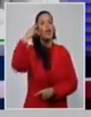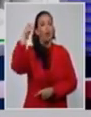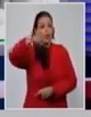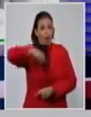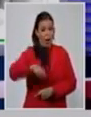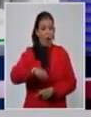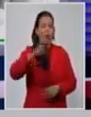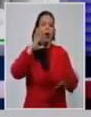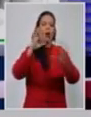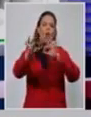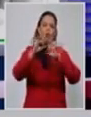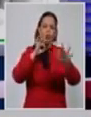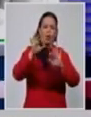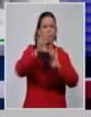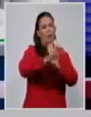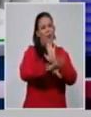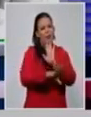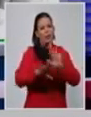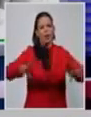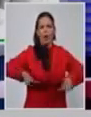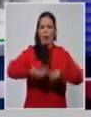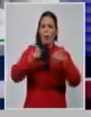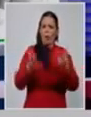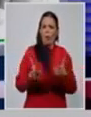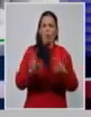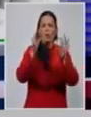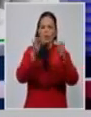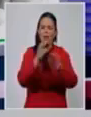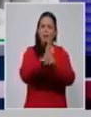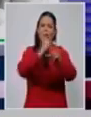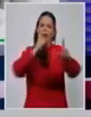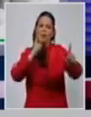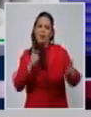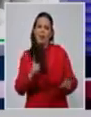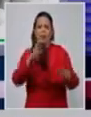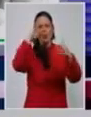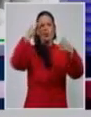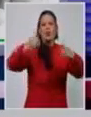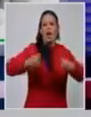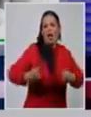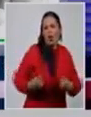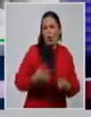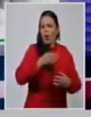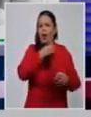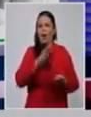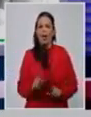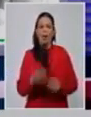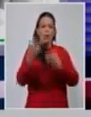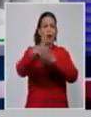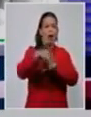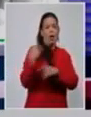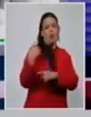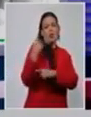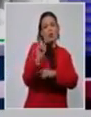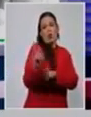prevención de nuestro equipo de prensa. Mantenga siempre el distanciamiento, trate de salir solo a lo imprescindible y,